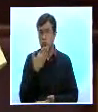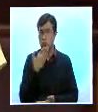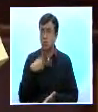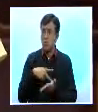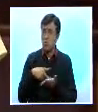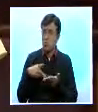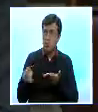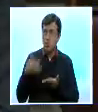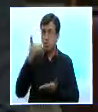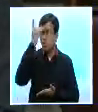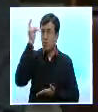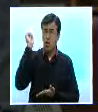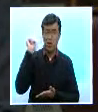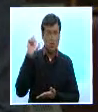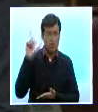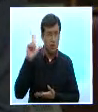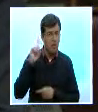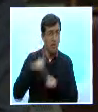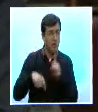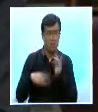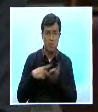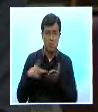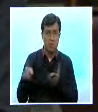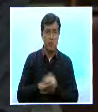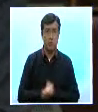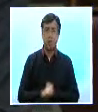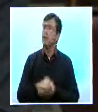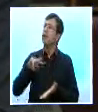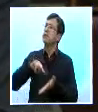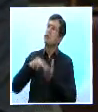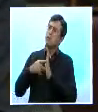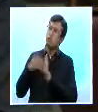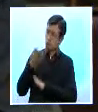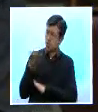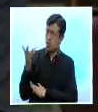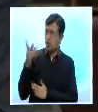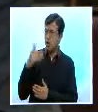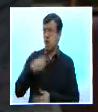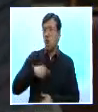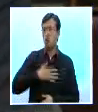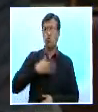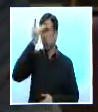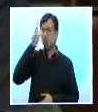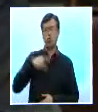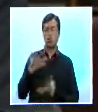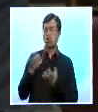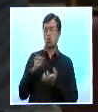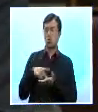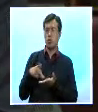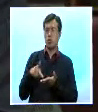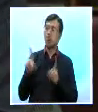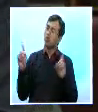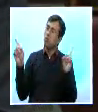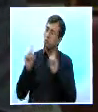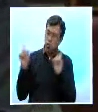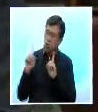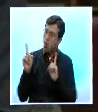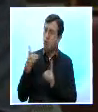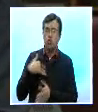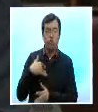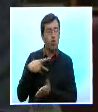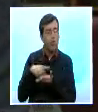una deuda eso le va a preguntar ustedes no es que no han pagado porque no han querido sino porque no han podido y yo quisiera que usted profundice en